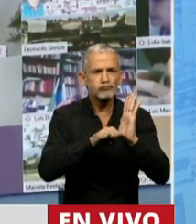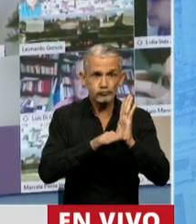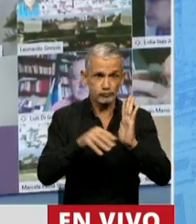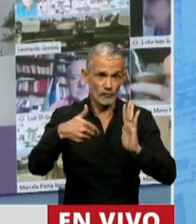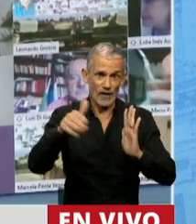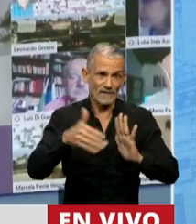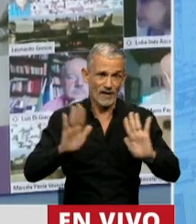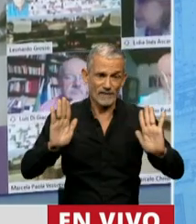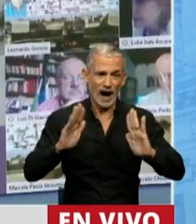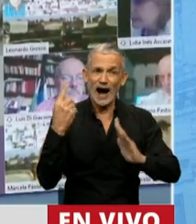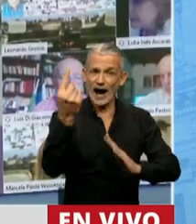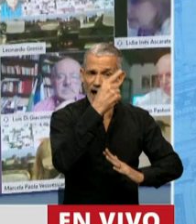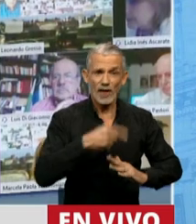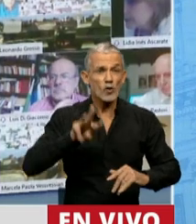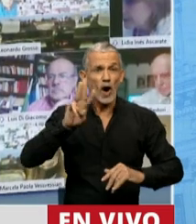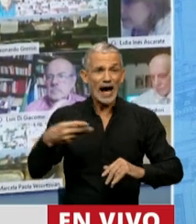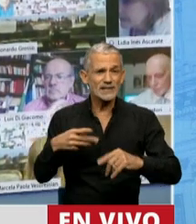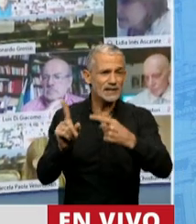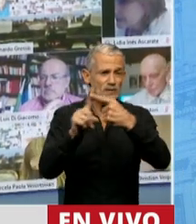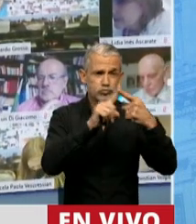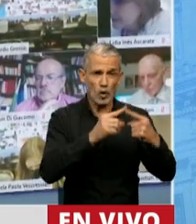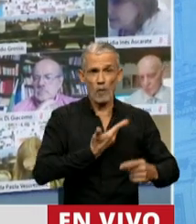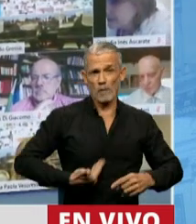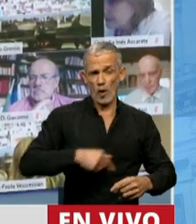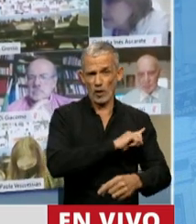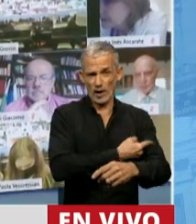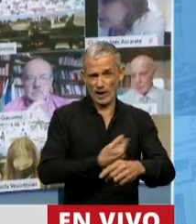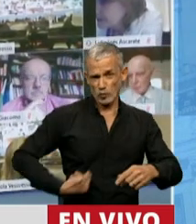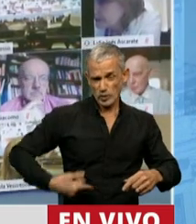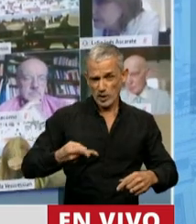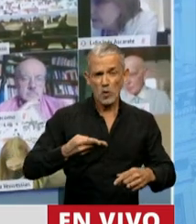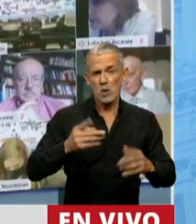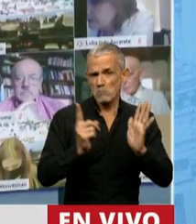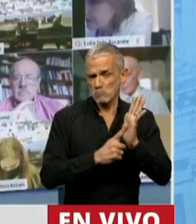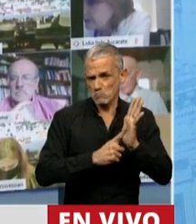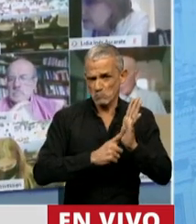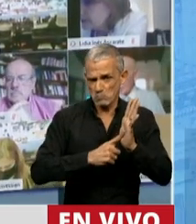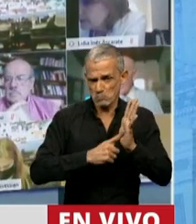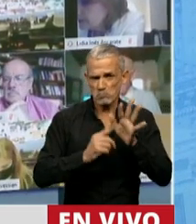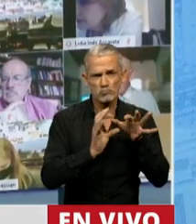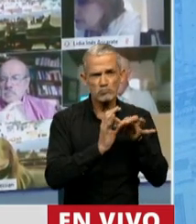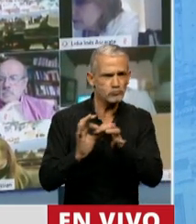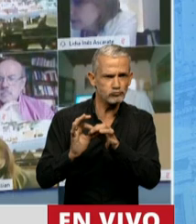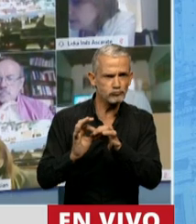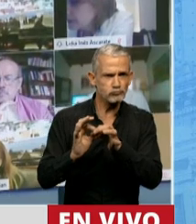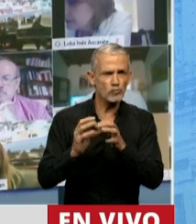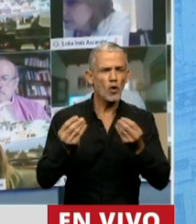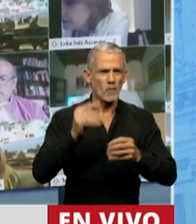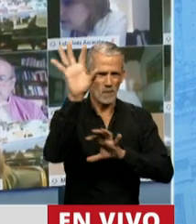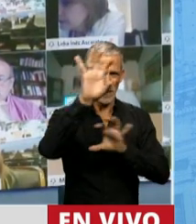este oportunamente por parte del Poder Ejecutivo en su eh relación con